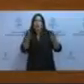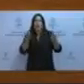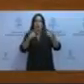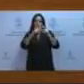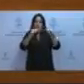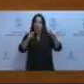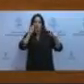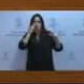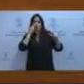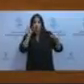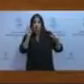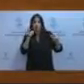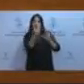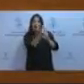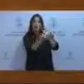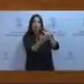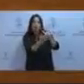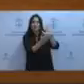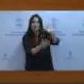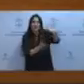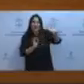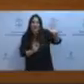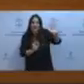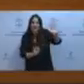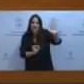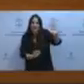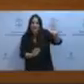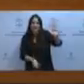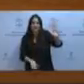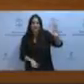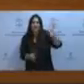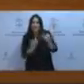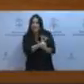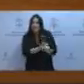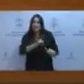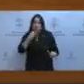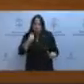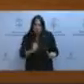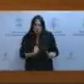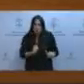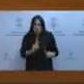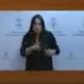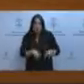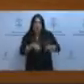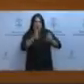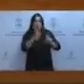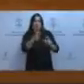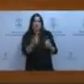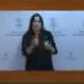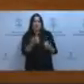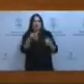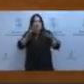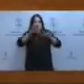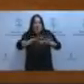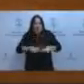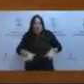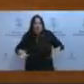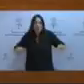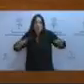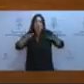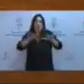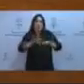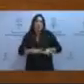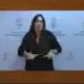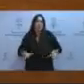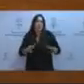Sí, pero los datos son estos. Los datos siguen ahí. Mismo modelo. Falta de innovación y una lentitud exasperante, y esto quiero cerrar con esto, en un